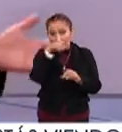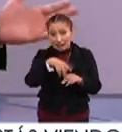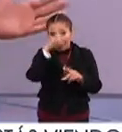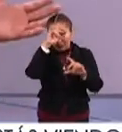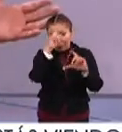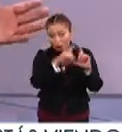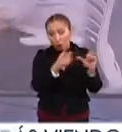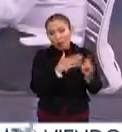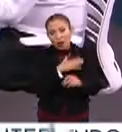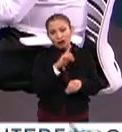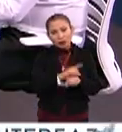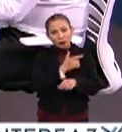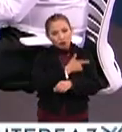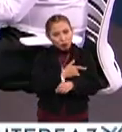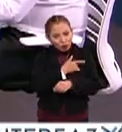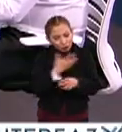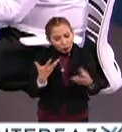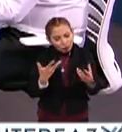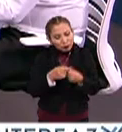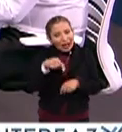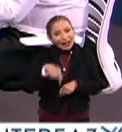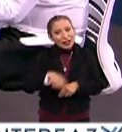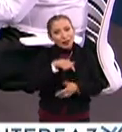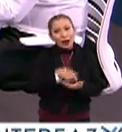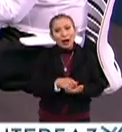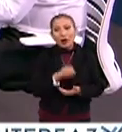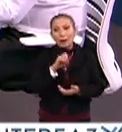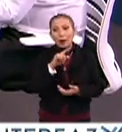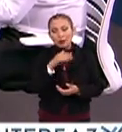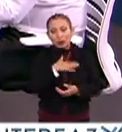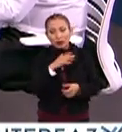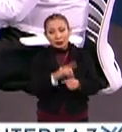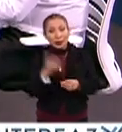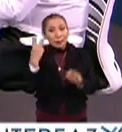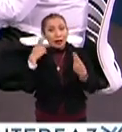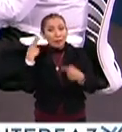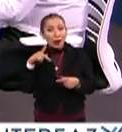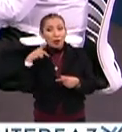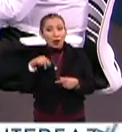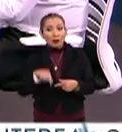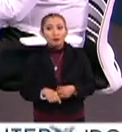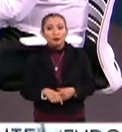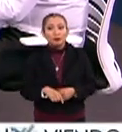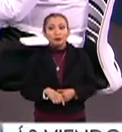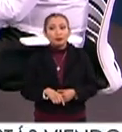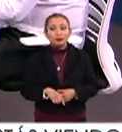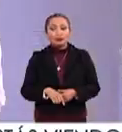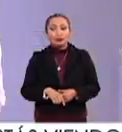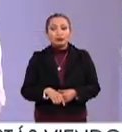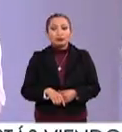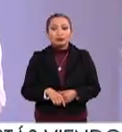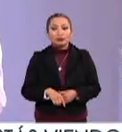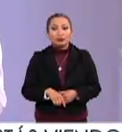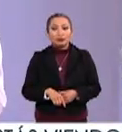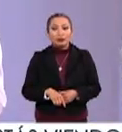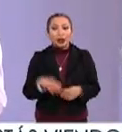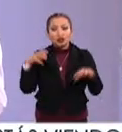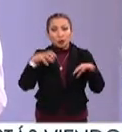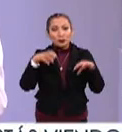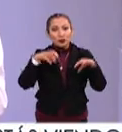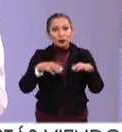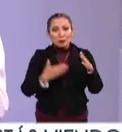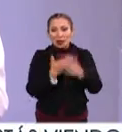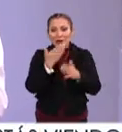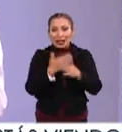país. Muy buenos días, es un gusto tenerlo por acá. ¿Qué tal, Omar? Buenos días. Viene desde Puebla esta mañana, en esta lluviosa